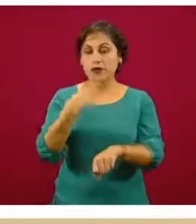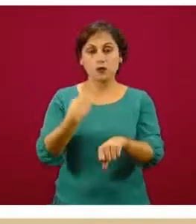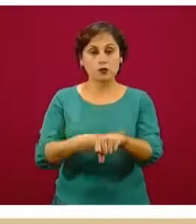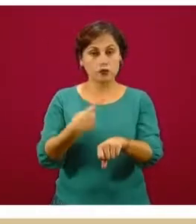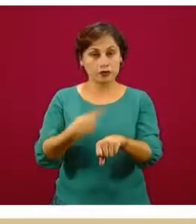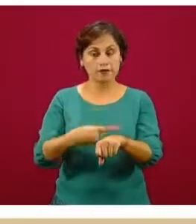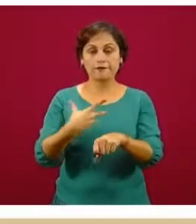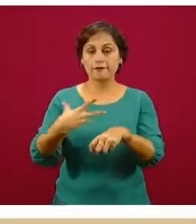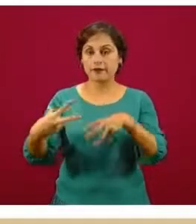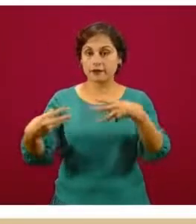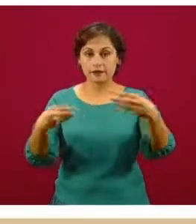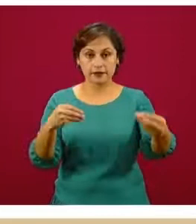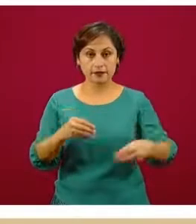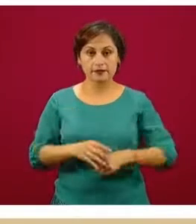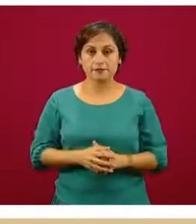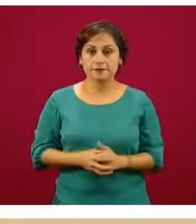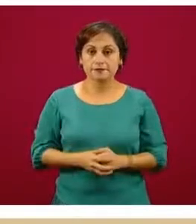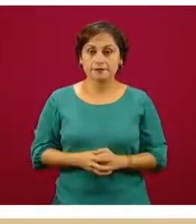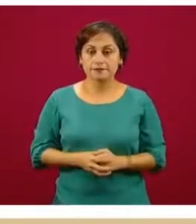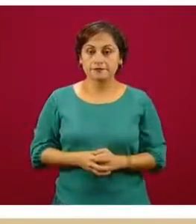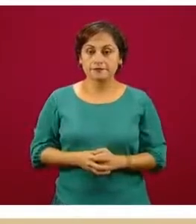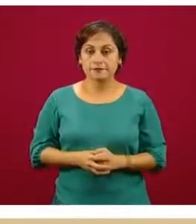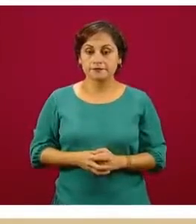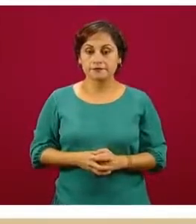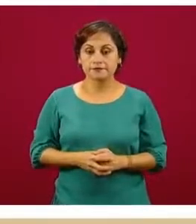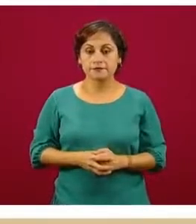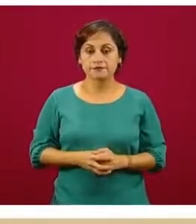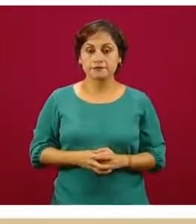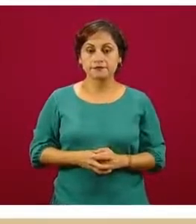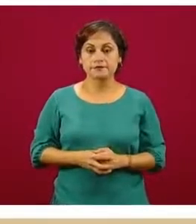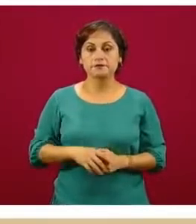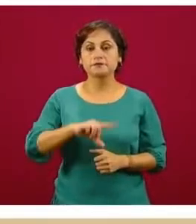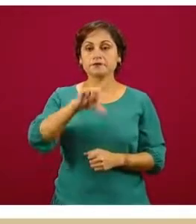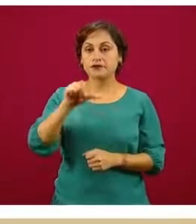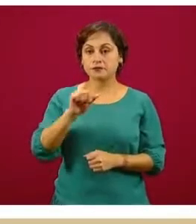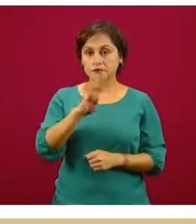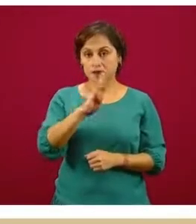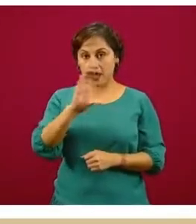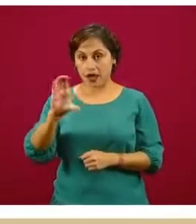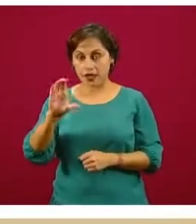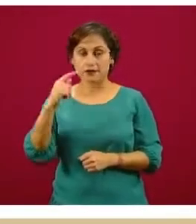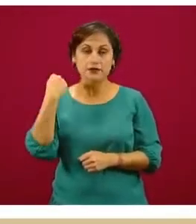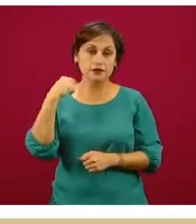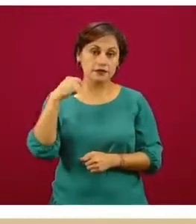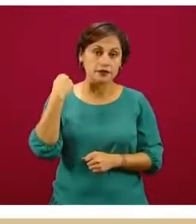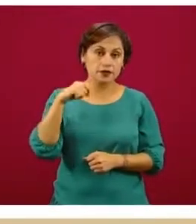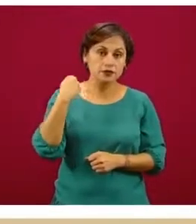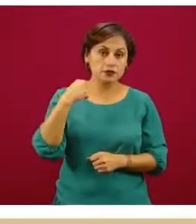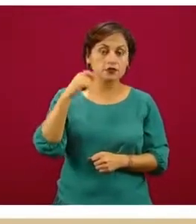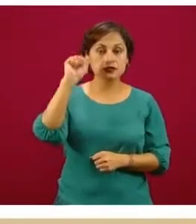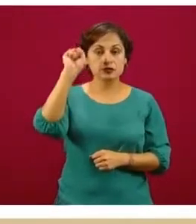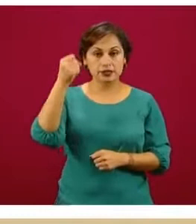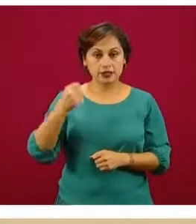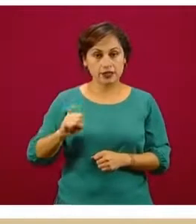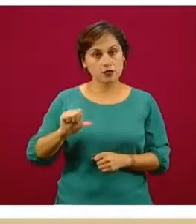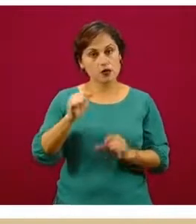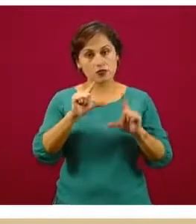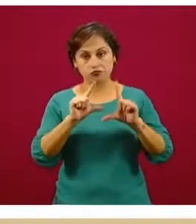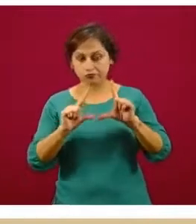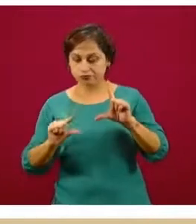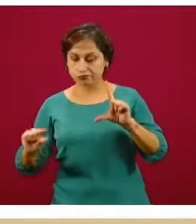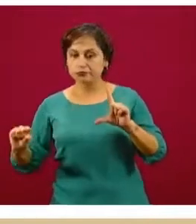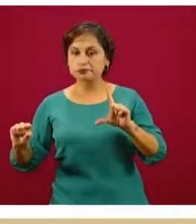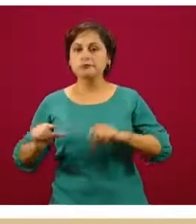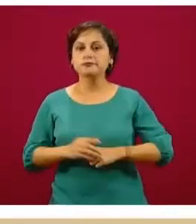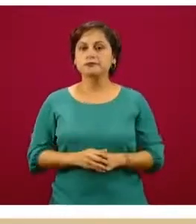con la mayor cantidad de casos, y le siguen Baja California, Tabasco, Sinaloa y otros. En la siguiente diapositiva